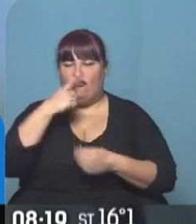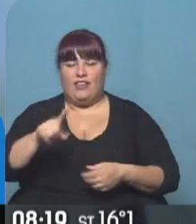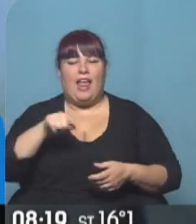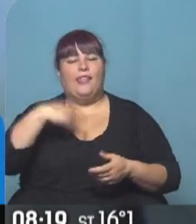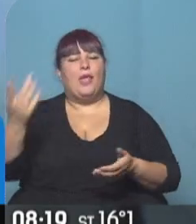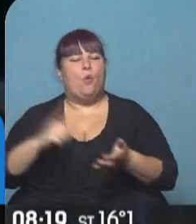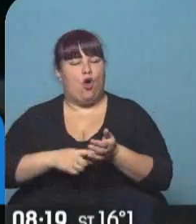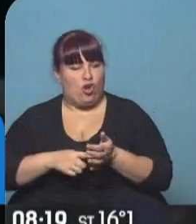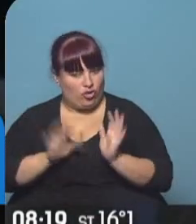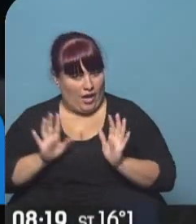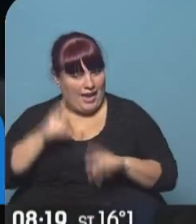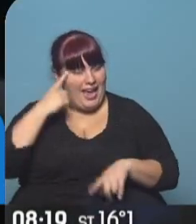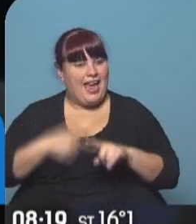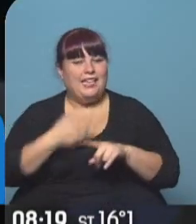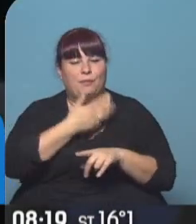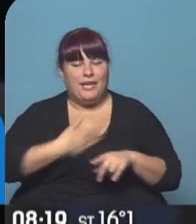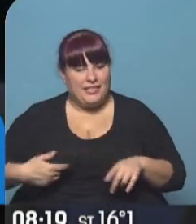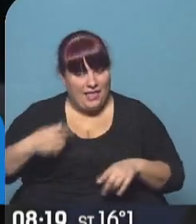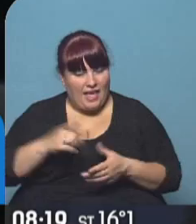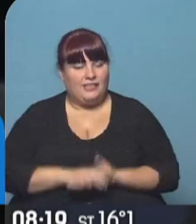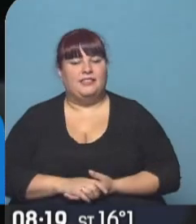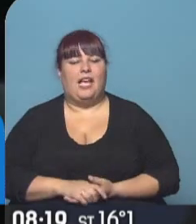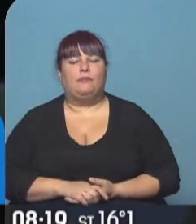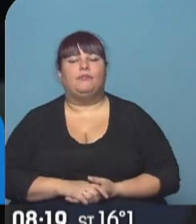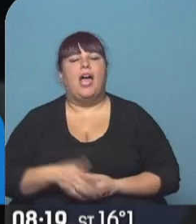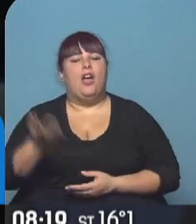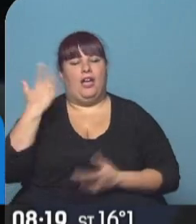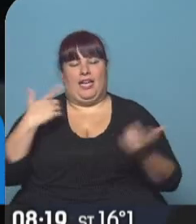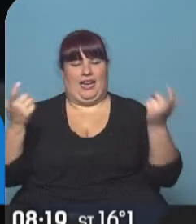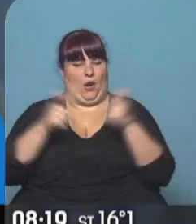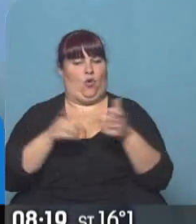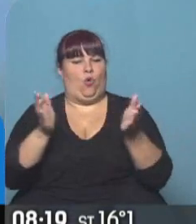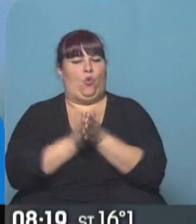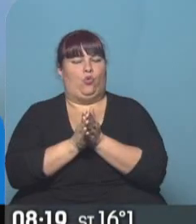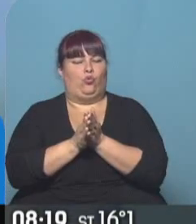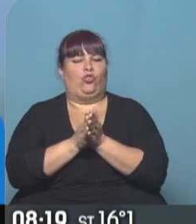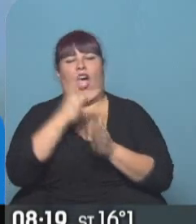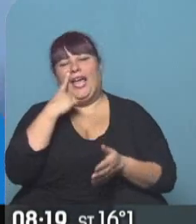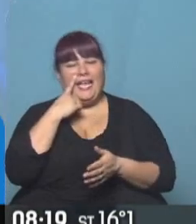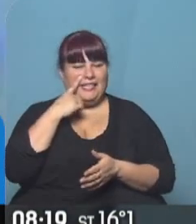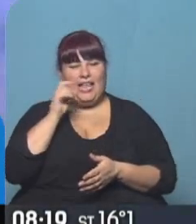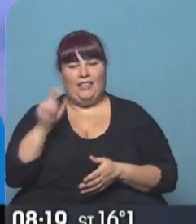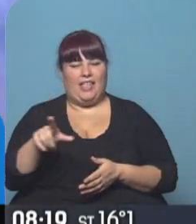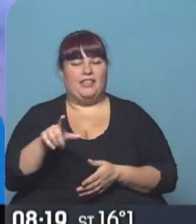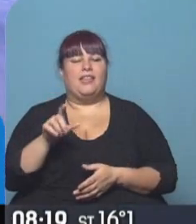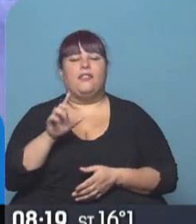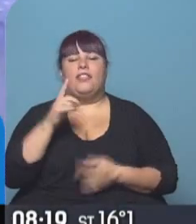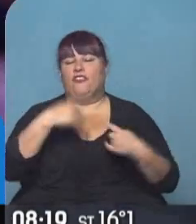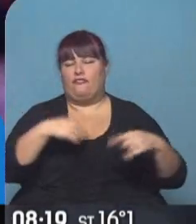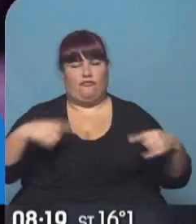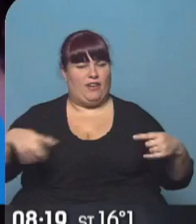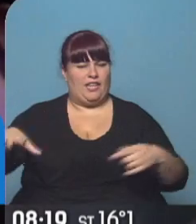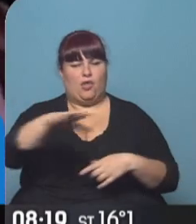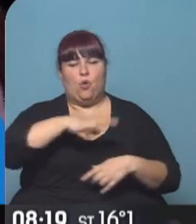la provincia de Buenos Aires. Y la expresidenta Kirchner se reunió con intendentes de